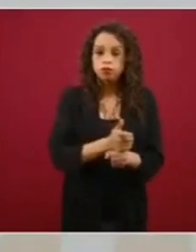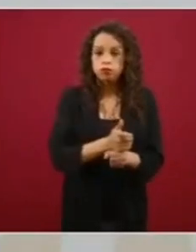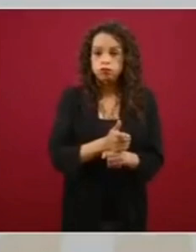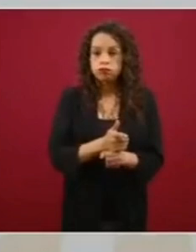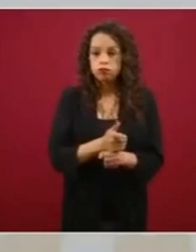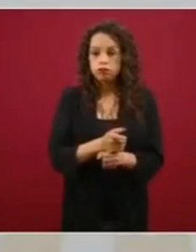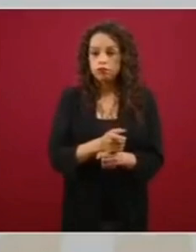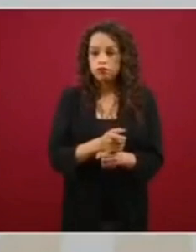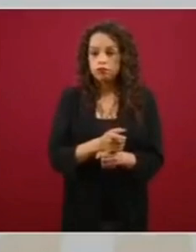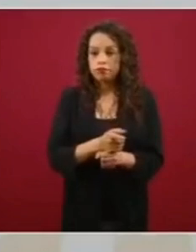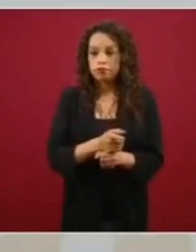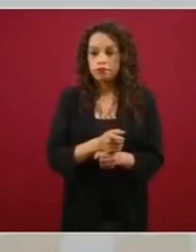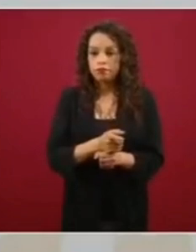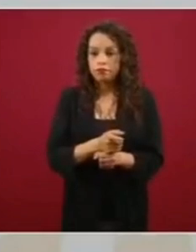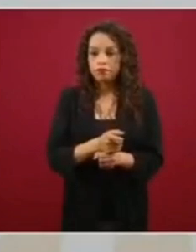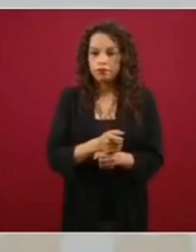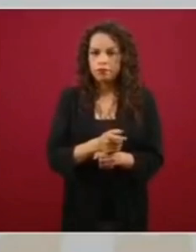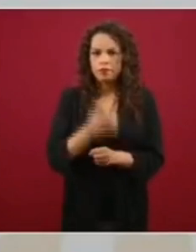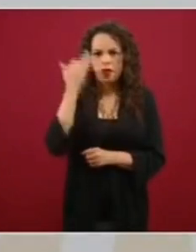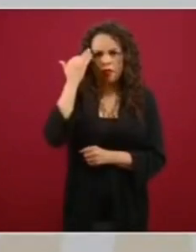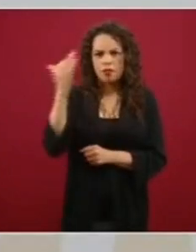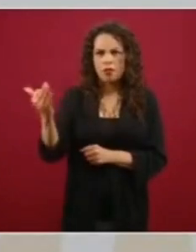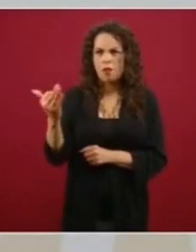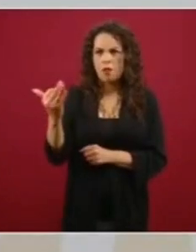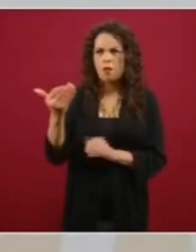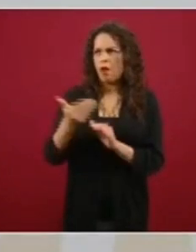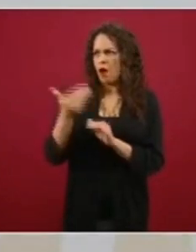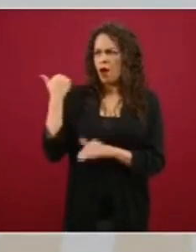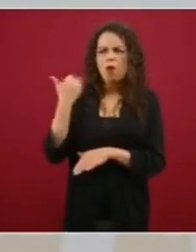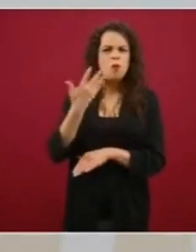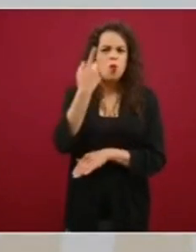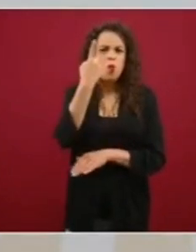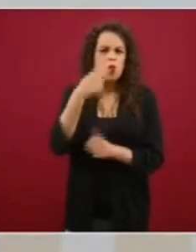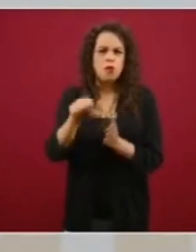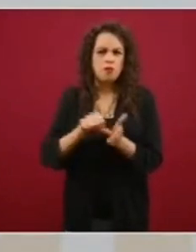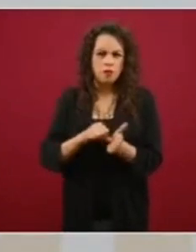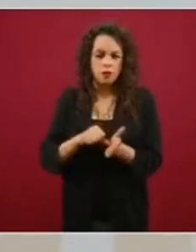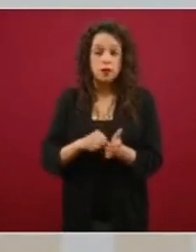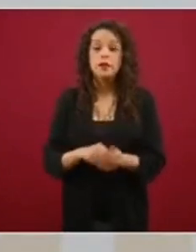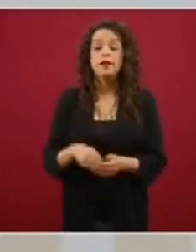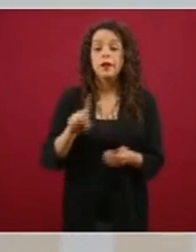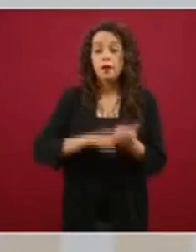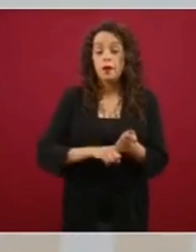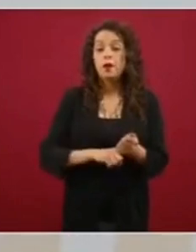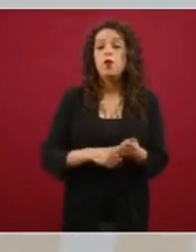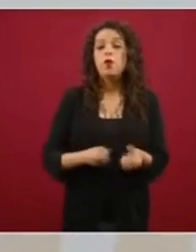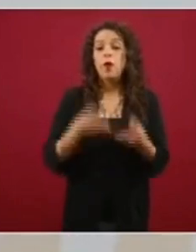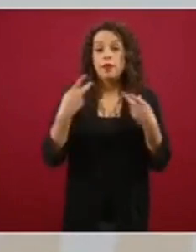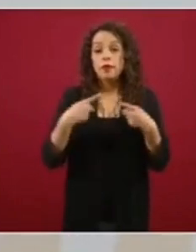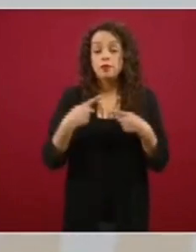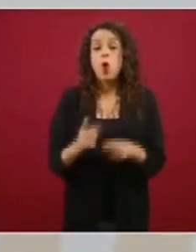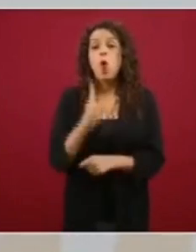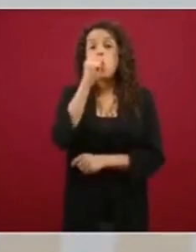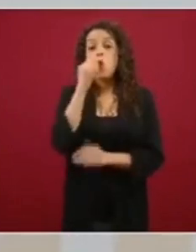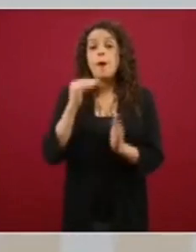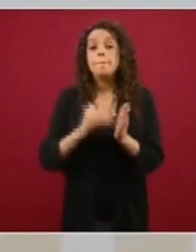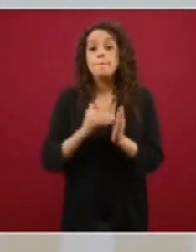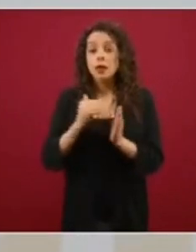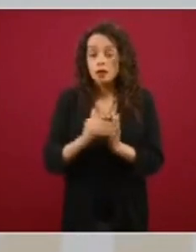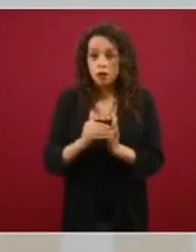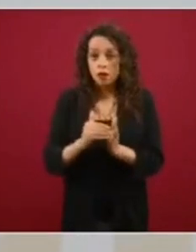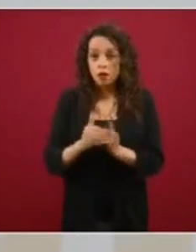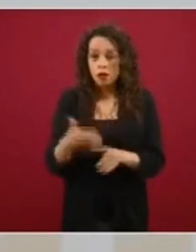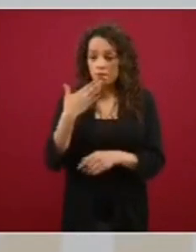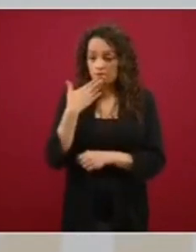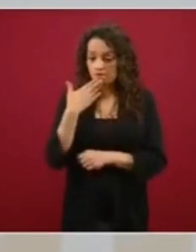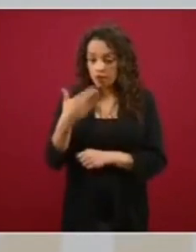con certeza desde hace un buen tiempo, desde más de un mes, a 1 millón de personas que calificaban para el